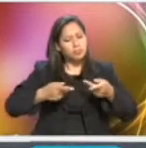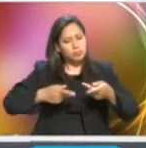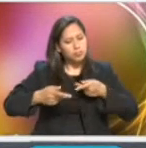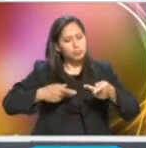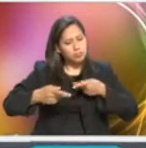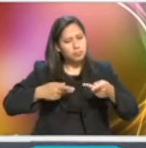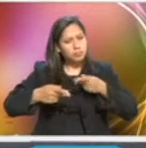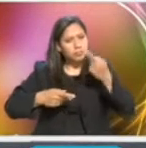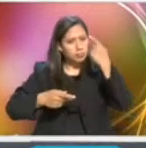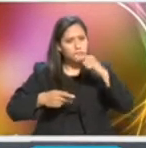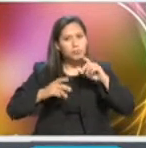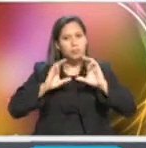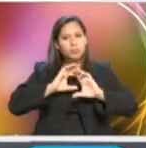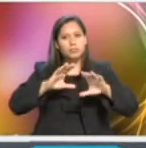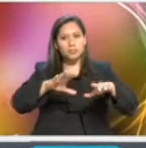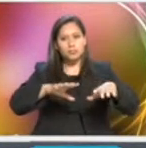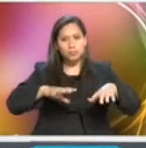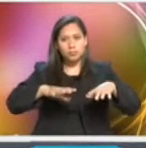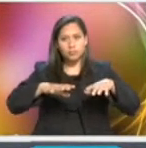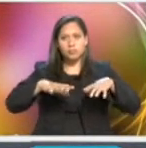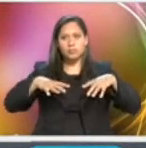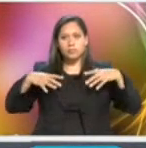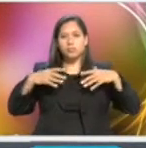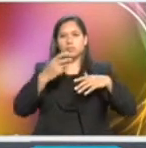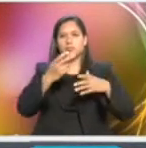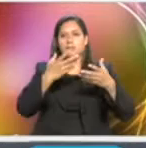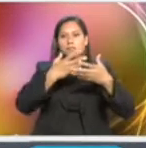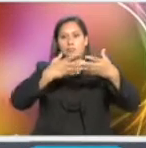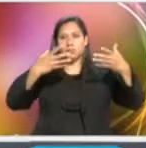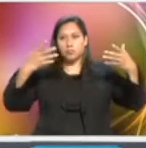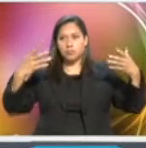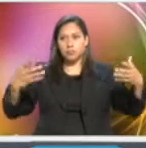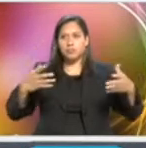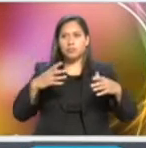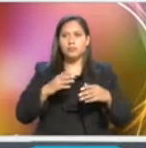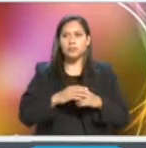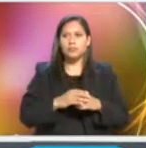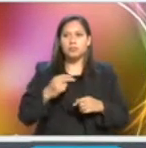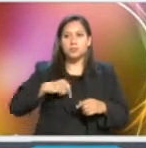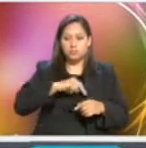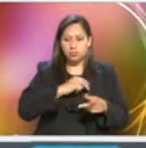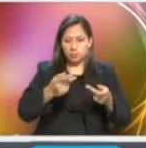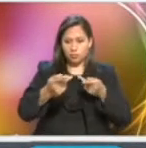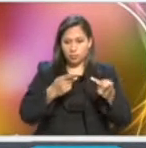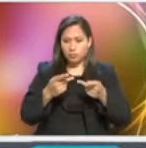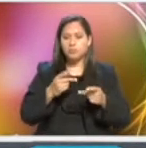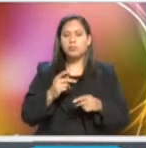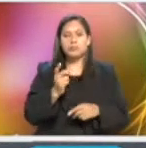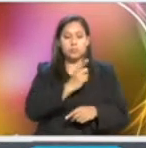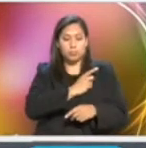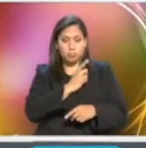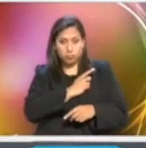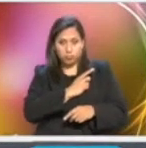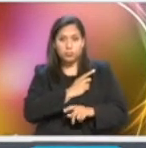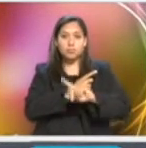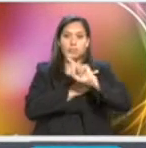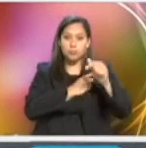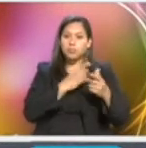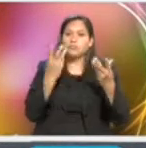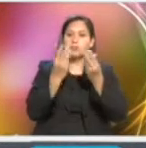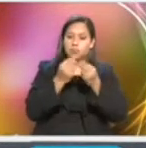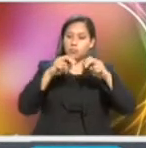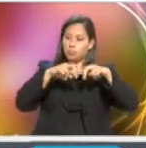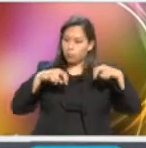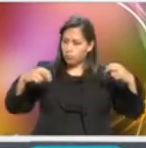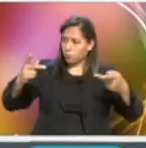tener este gran concierto y este gran evento? Bueno, nosotros tenemos que ensayar de manera individual y después dentro